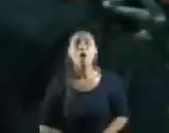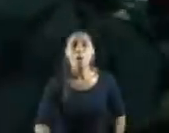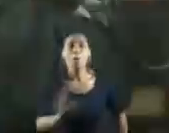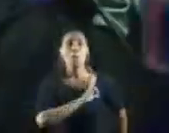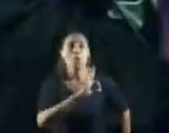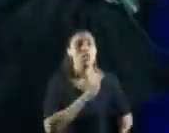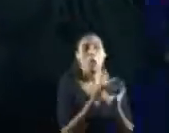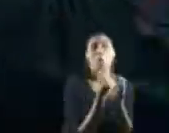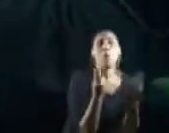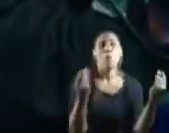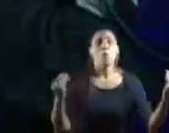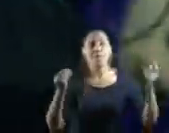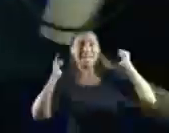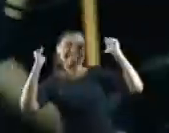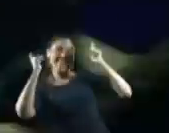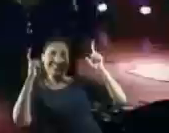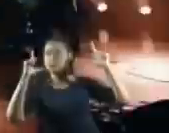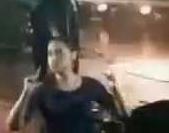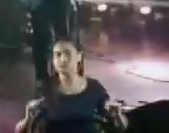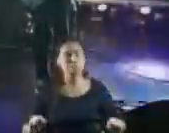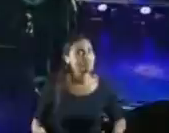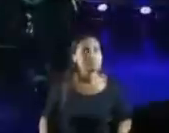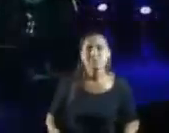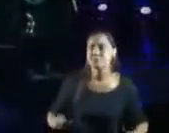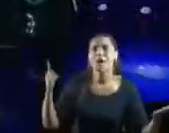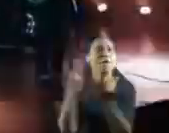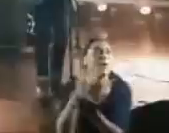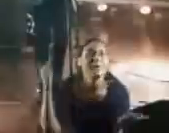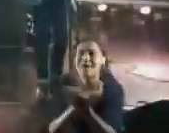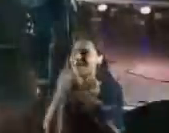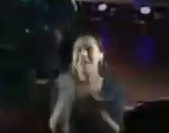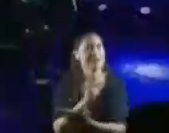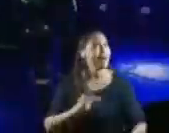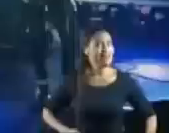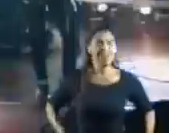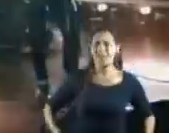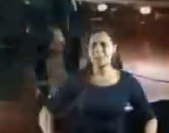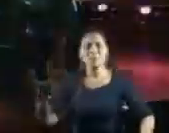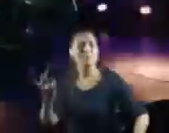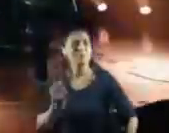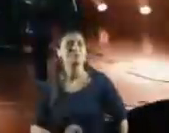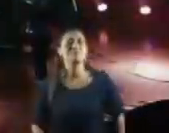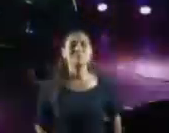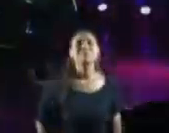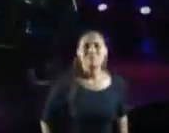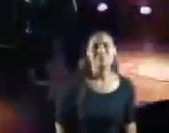Mucha policía, poca diversión. Un error, un error.